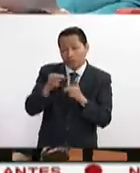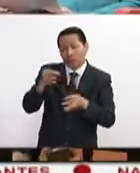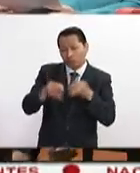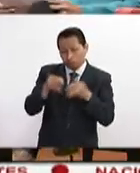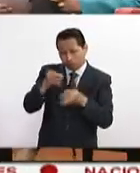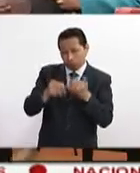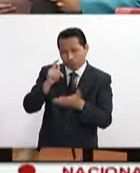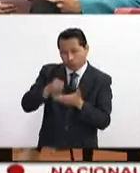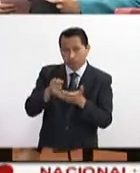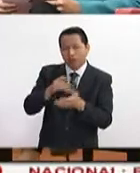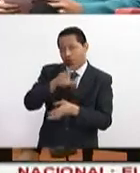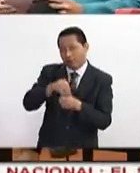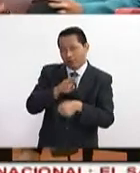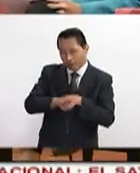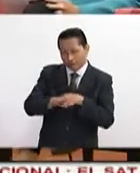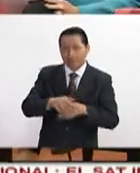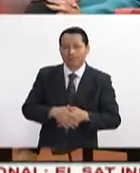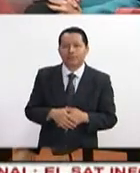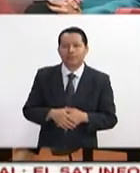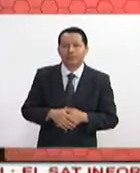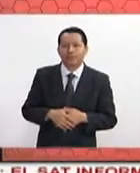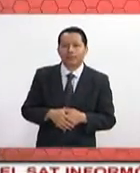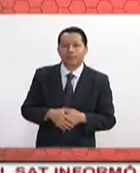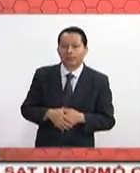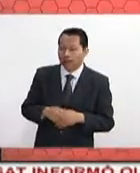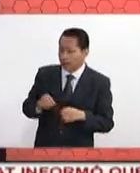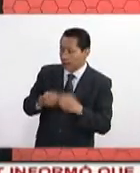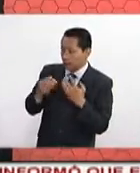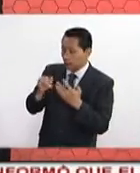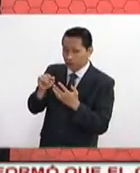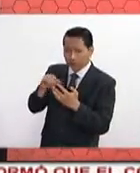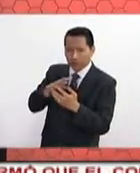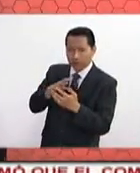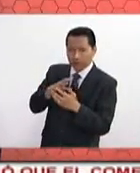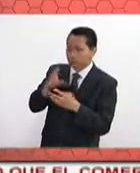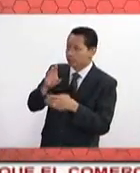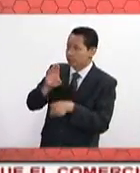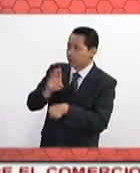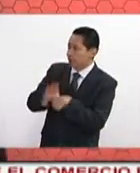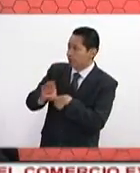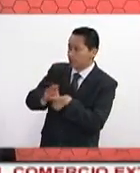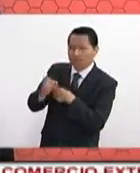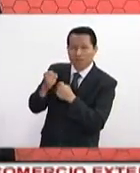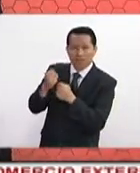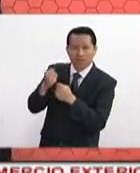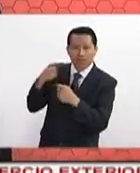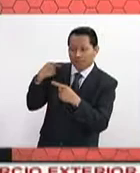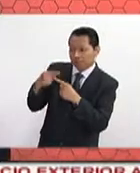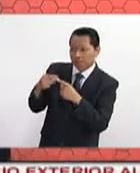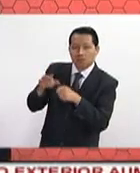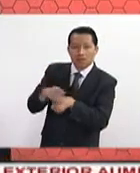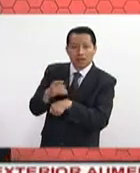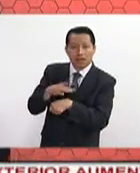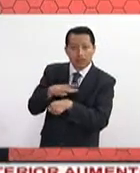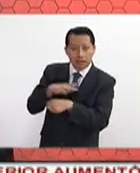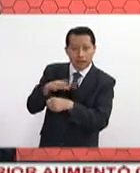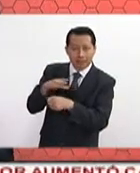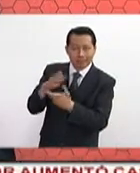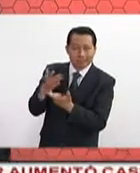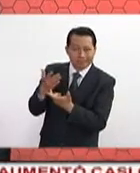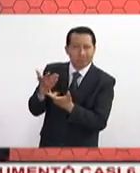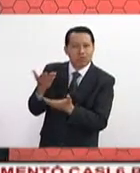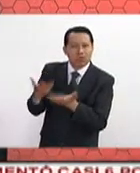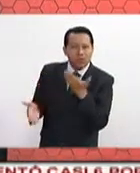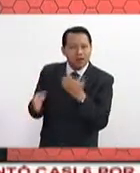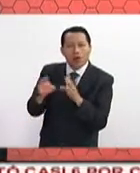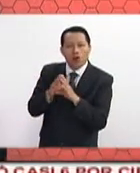y pues todo Brasil. Claro, ha sido una etapa muy dolorosa para Brasil dentro de su última etapa democrática, porque no solo pues ahora